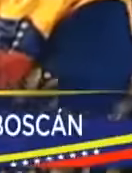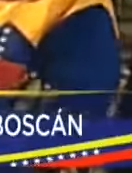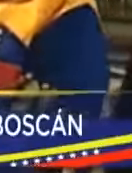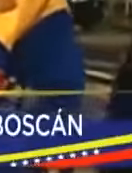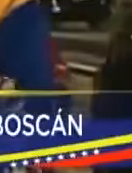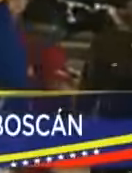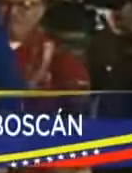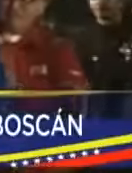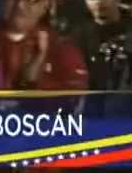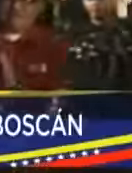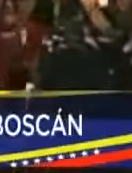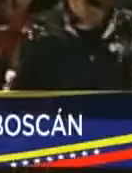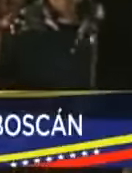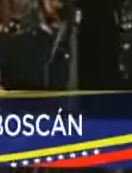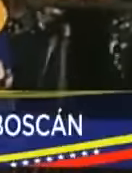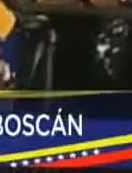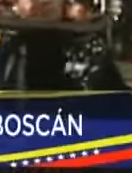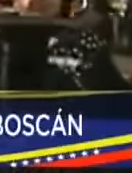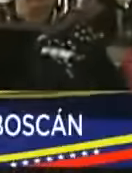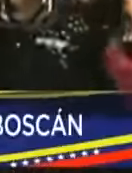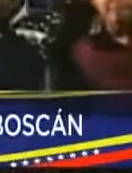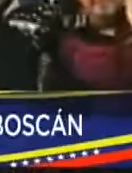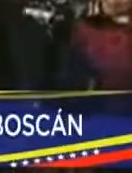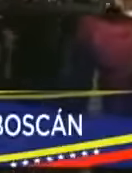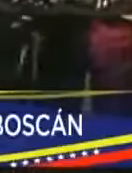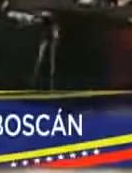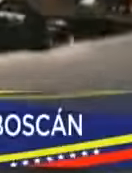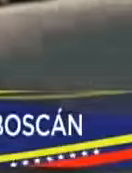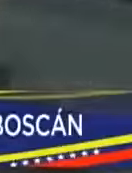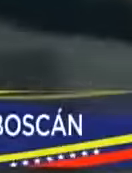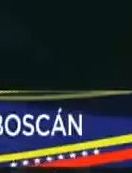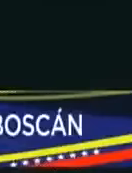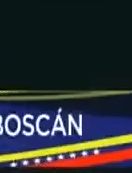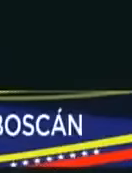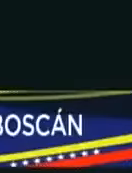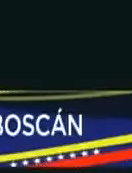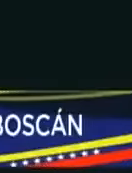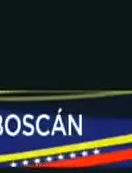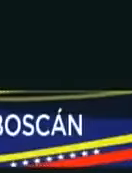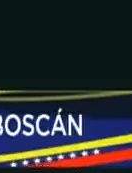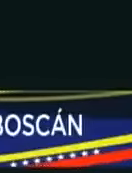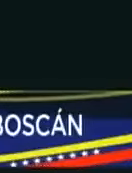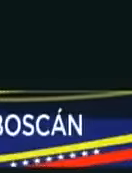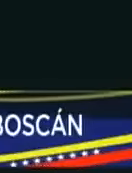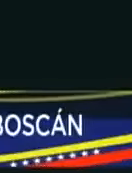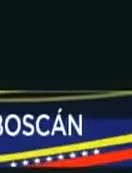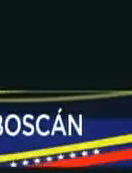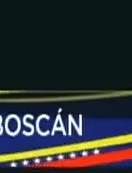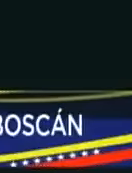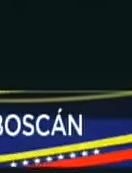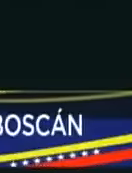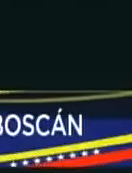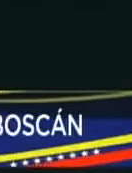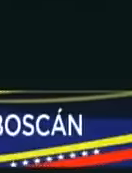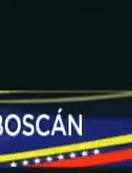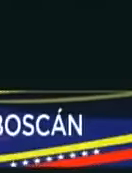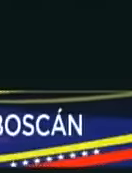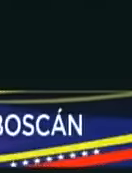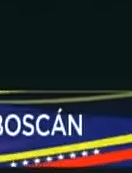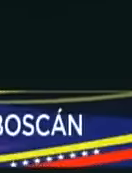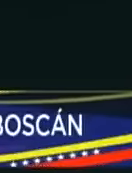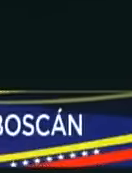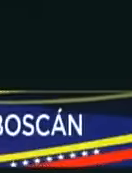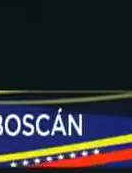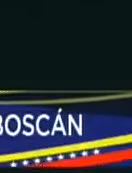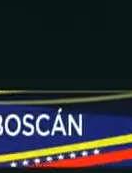año, que ha sido la recuperación de la industria petrolera y más importante aún de los ingresos, que en buena medida son los que apalancan las políticas sociales de la